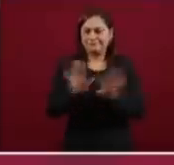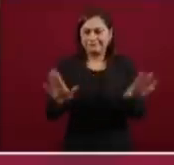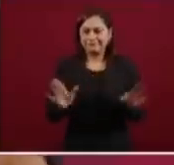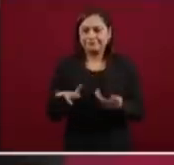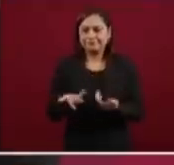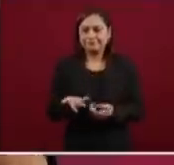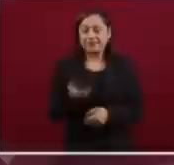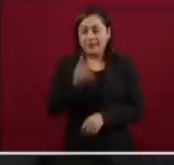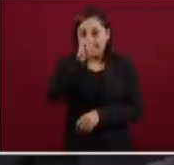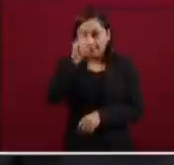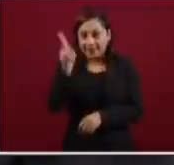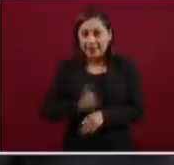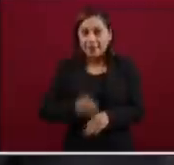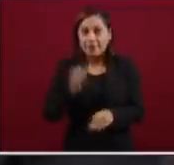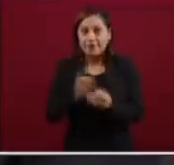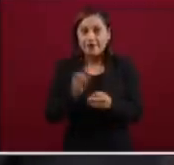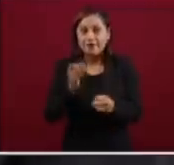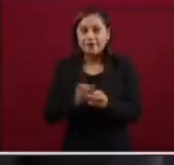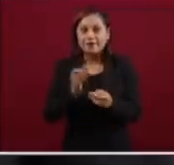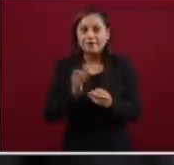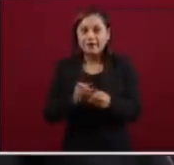se les puede caer